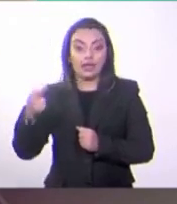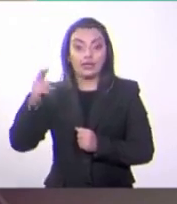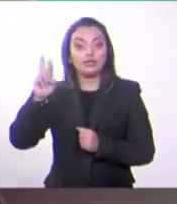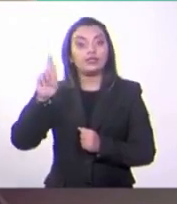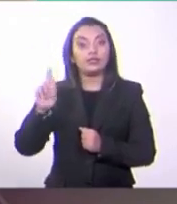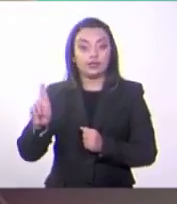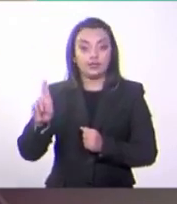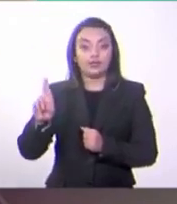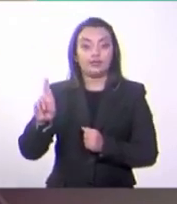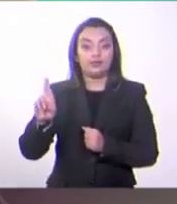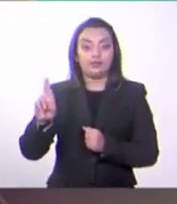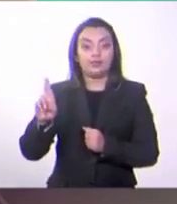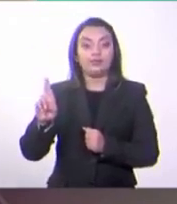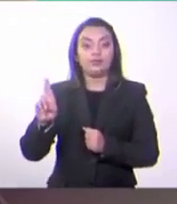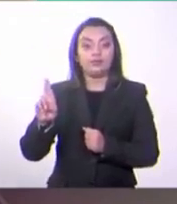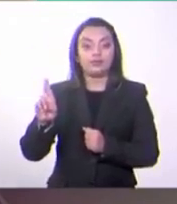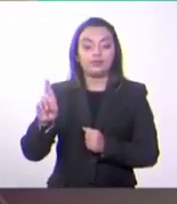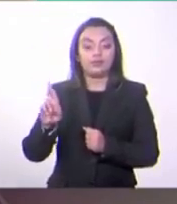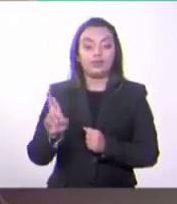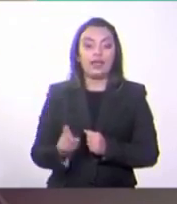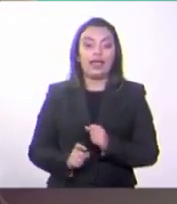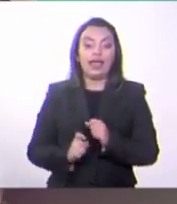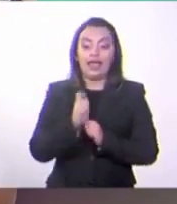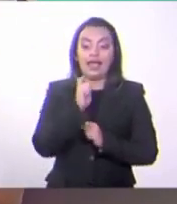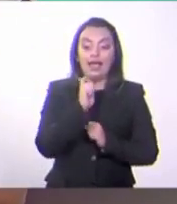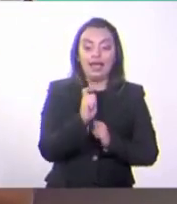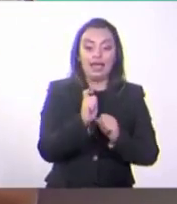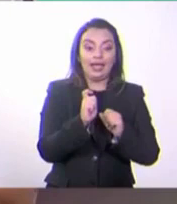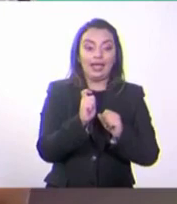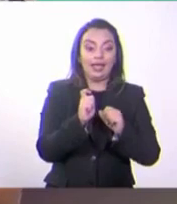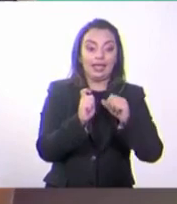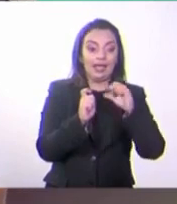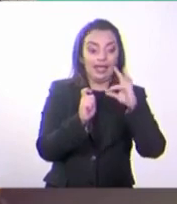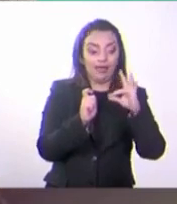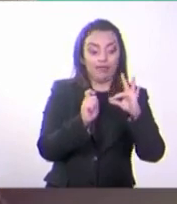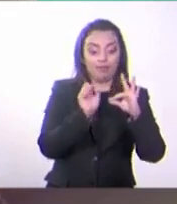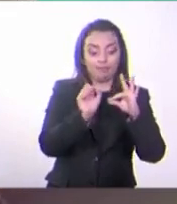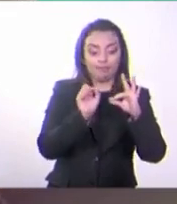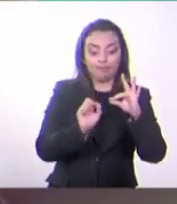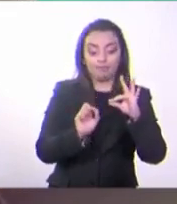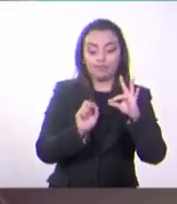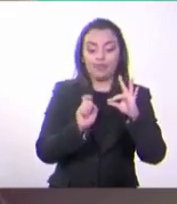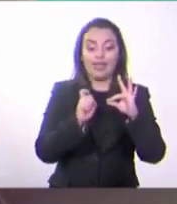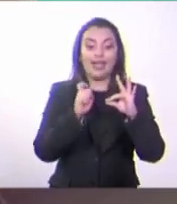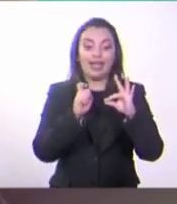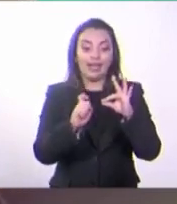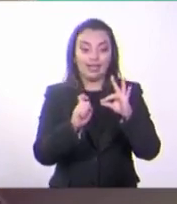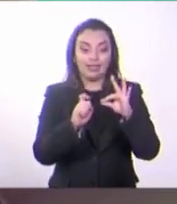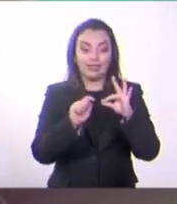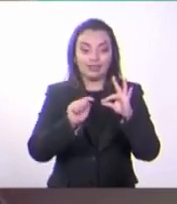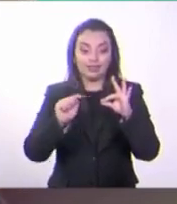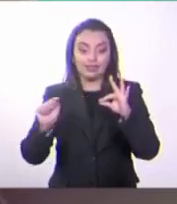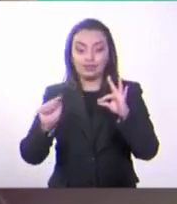valores que tomo en este conjunto. Así es. Y aquí coloco la regla de correspondencia. En este caso es 2x